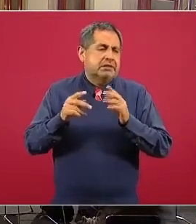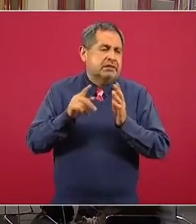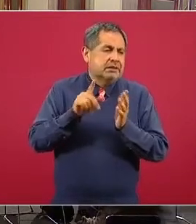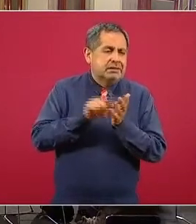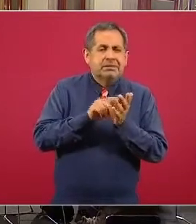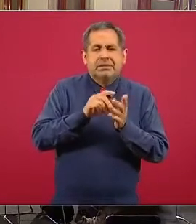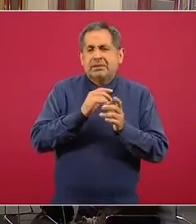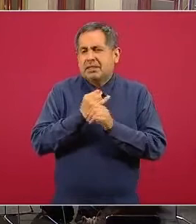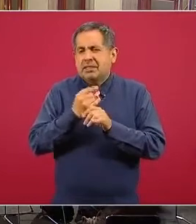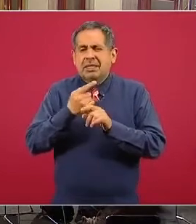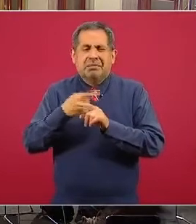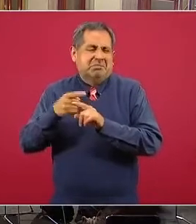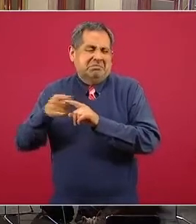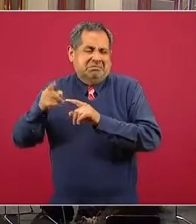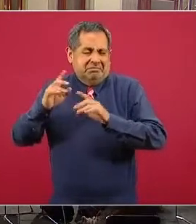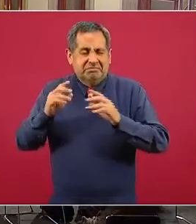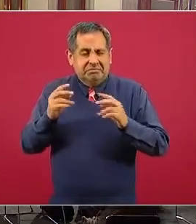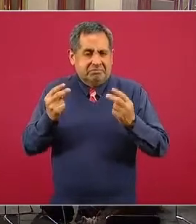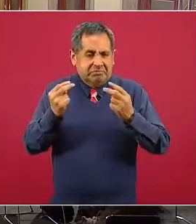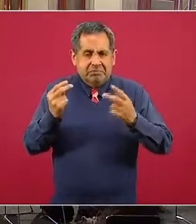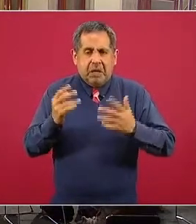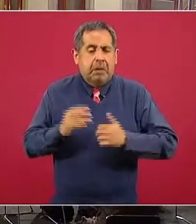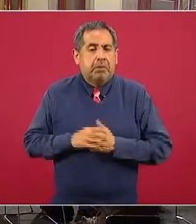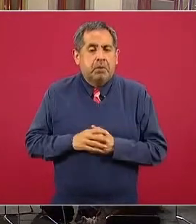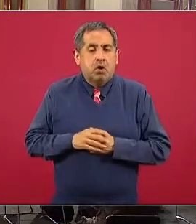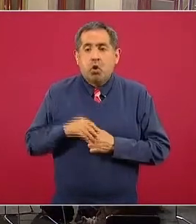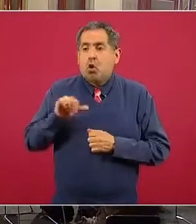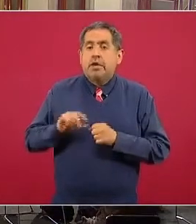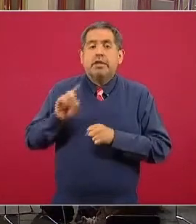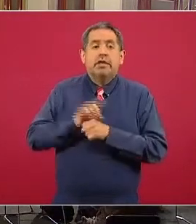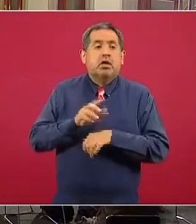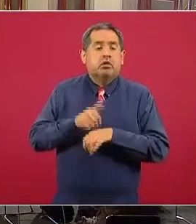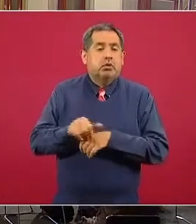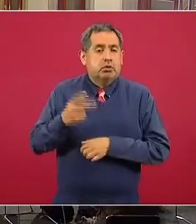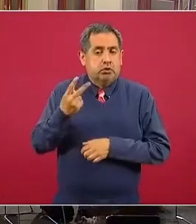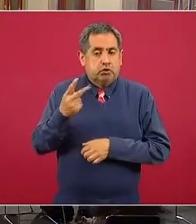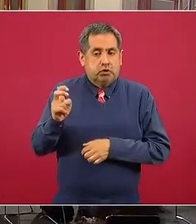conferencia vespertina, que de hecho para el día de hoy es la número